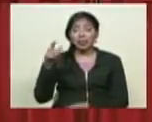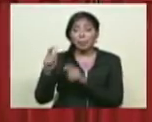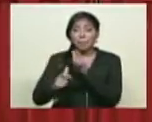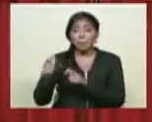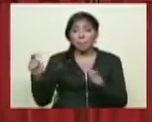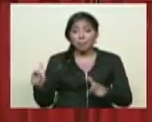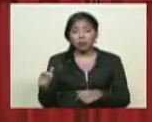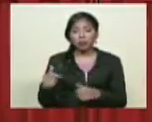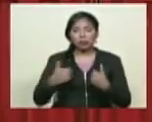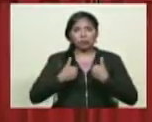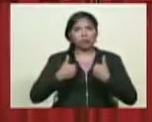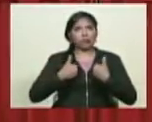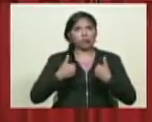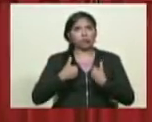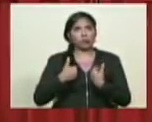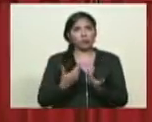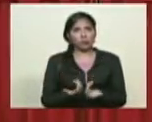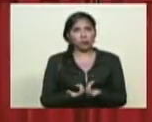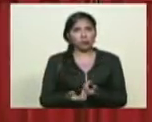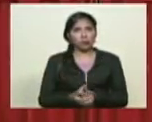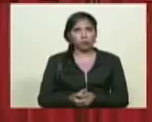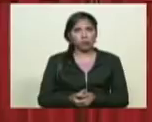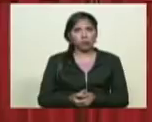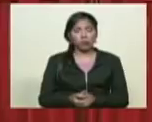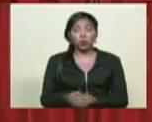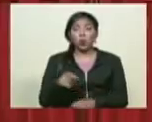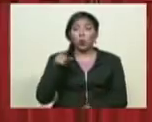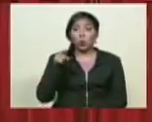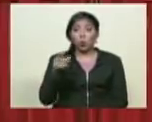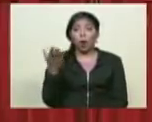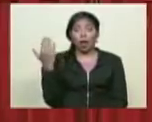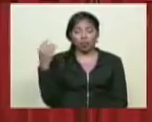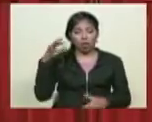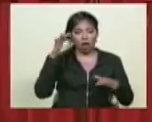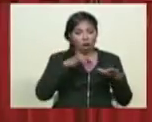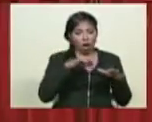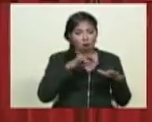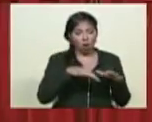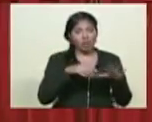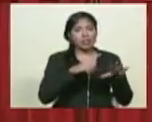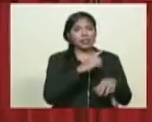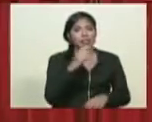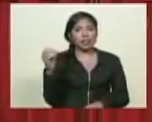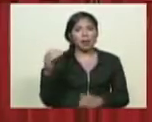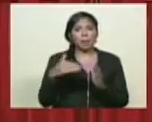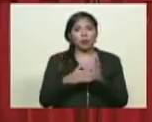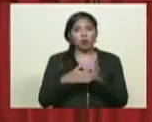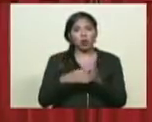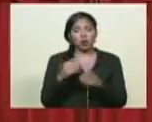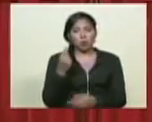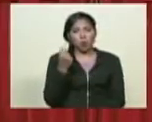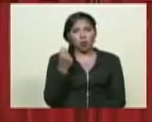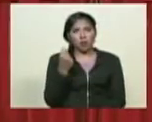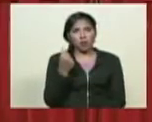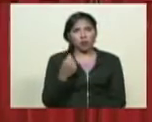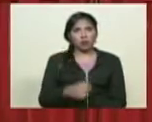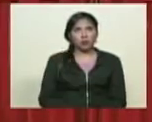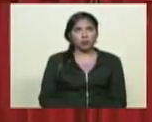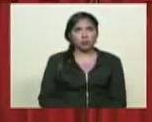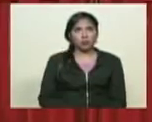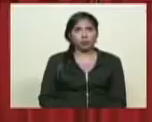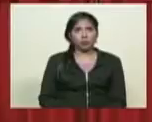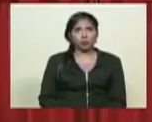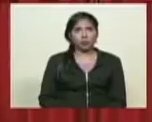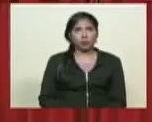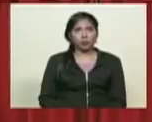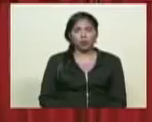usted. Le hizo mucho daño. Usted tenía en su cuenta de ahorro 100 millones de bolívares que se retiró y se lo dejaron de herencia.